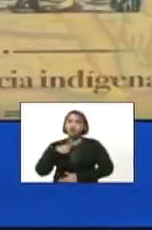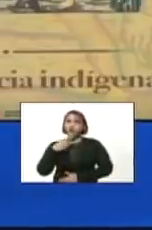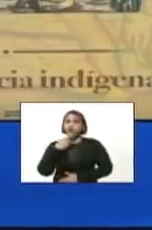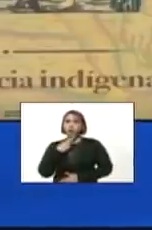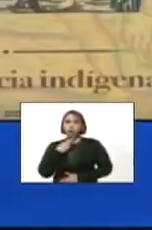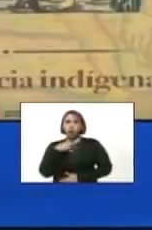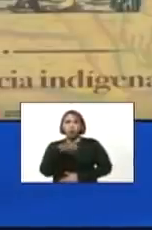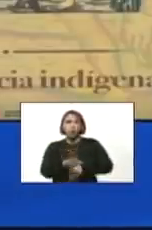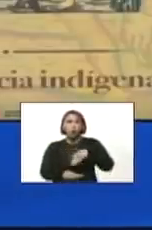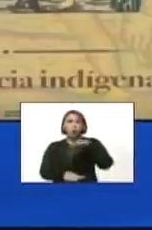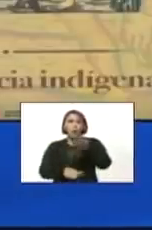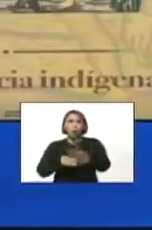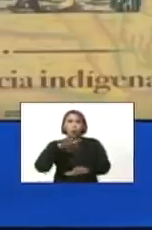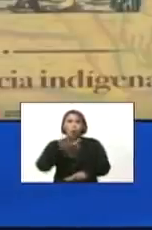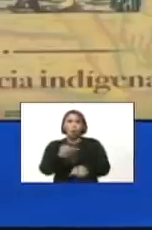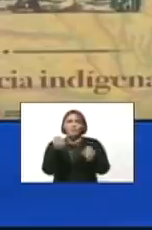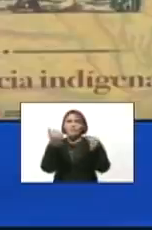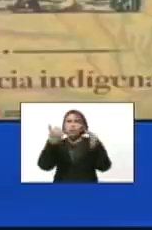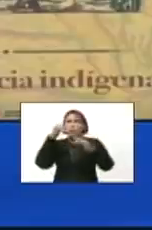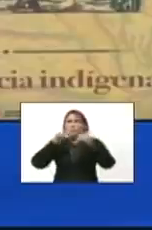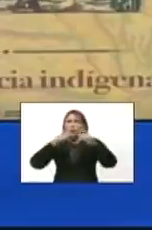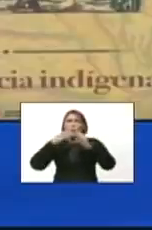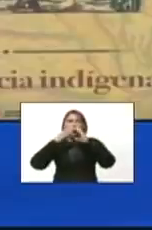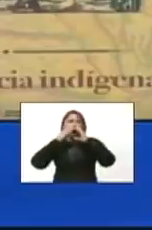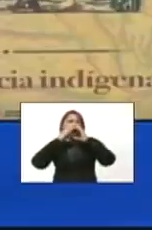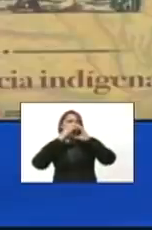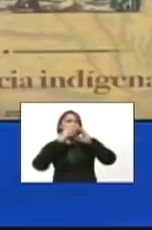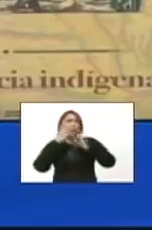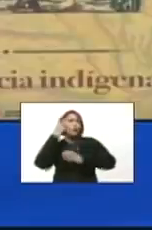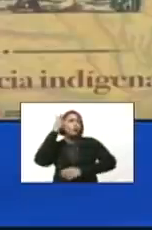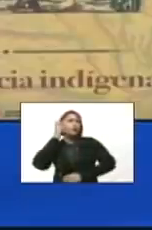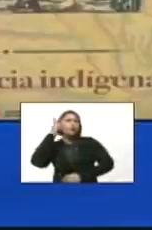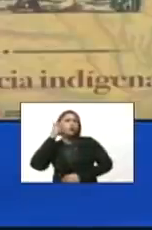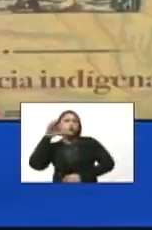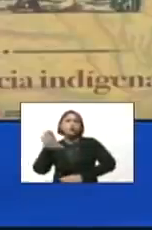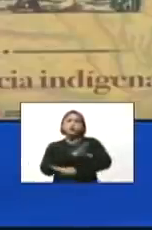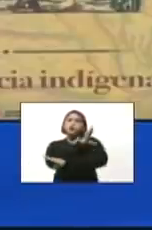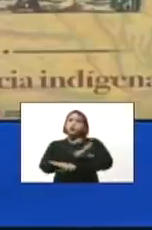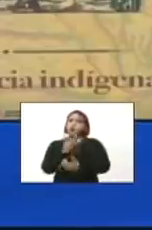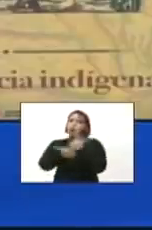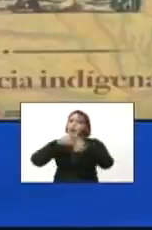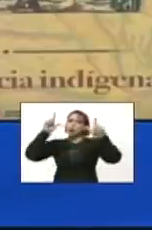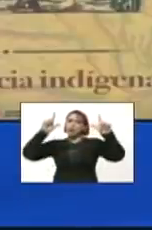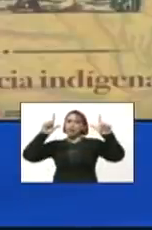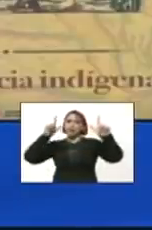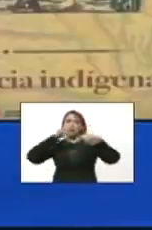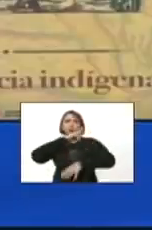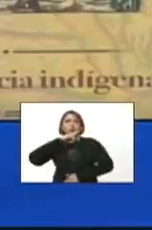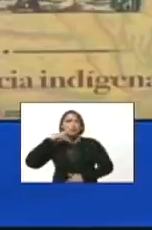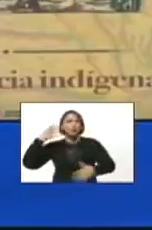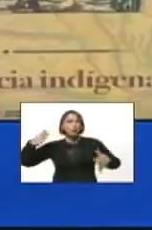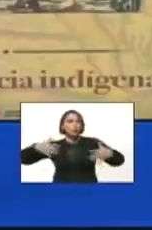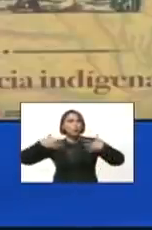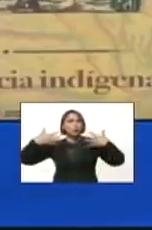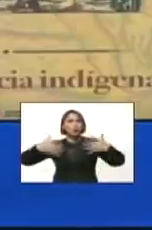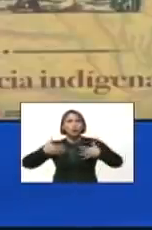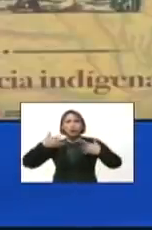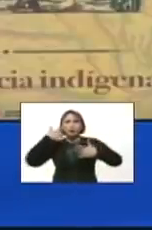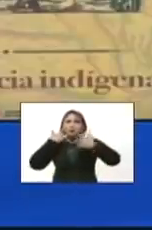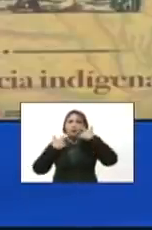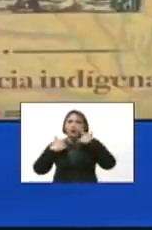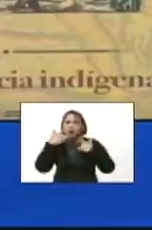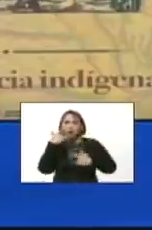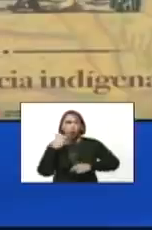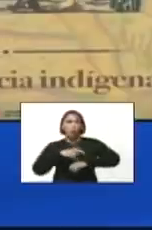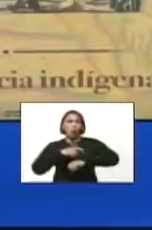tus huellas miles de guaruras gritarán el canto de la libertad. ¡Ah, dulce alegría tu llanto en esta hora